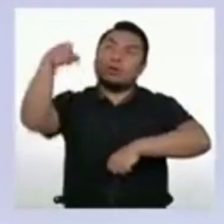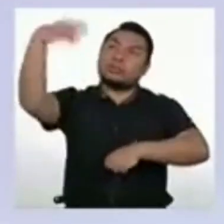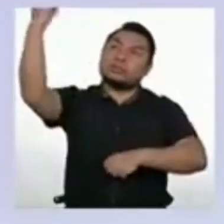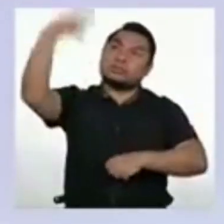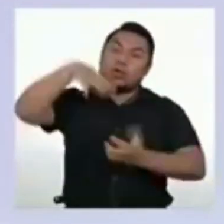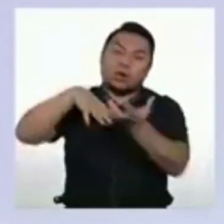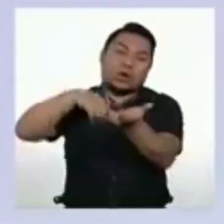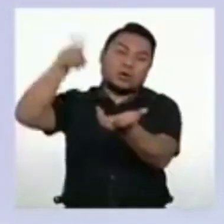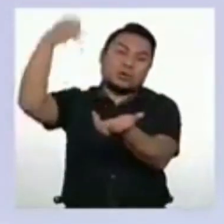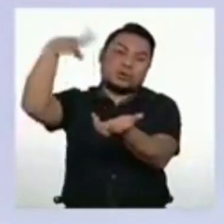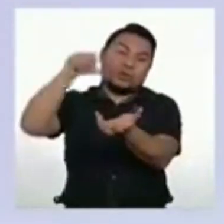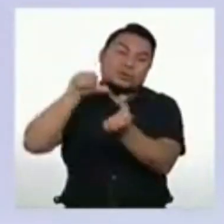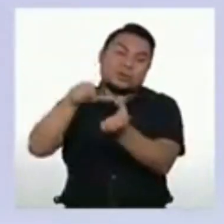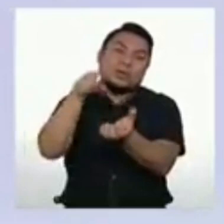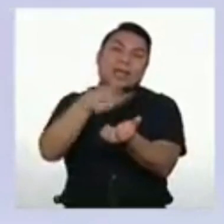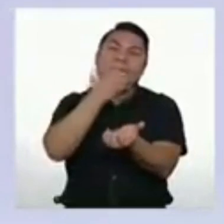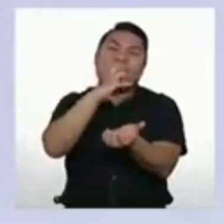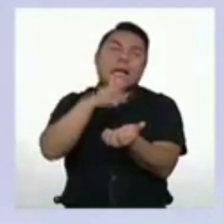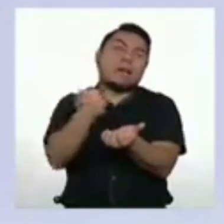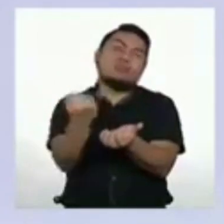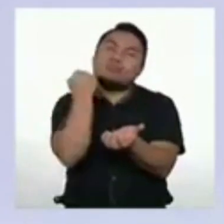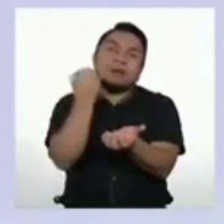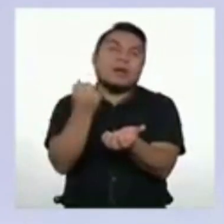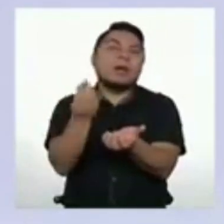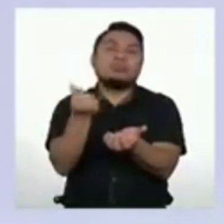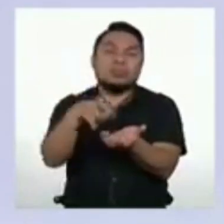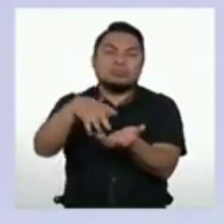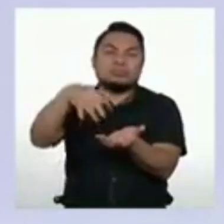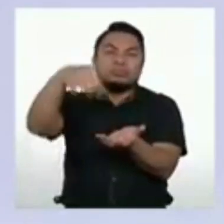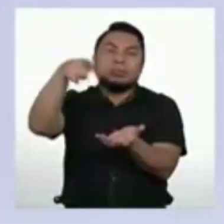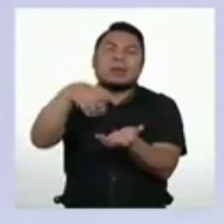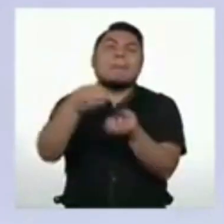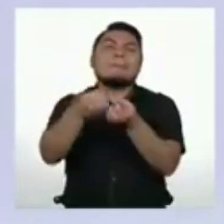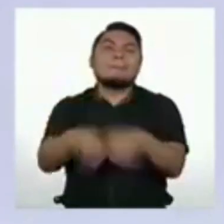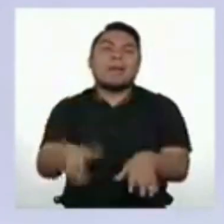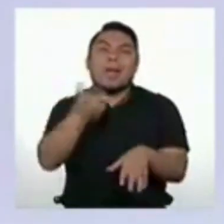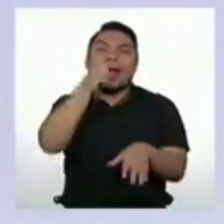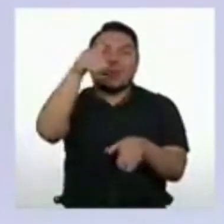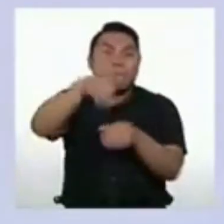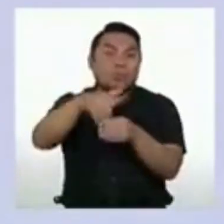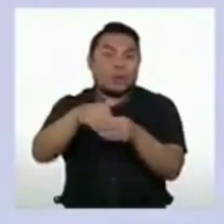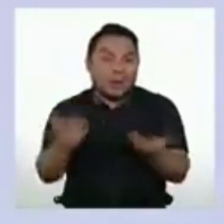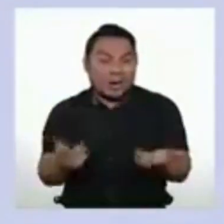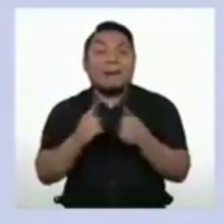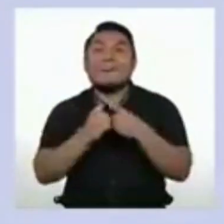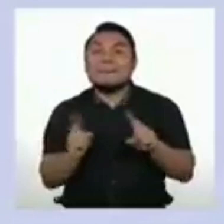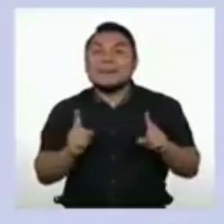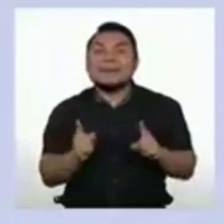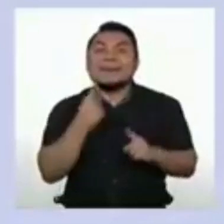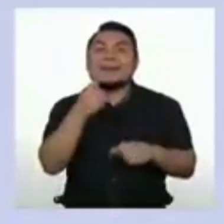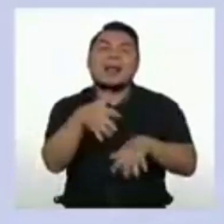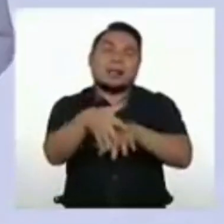sol, estas van a empezar a calentarse mucho y empezarán a ir perdiendo el agua que contienen, pero